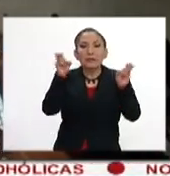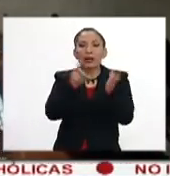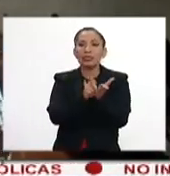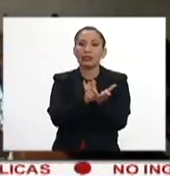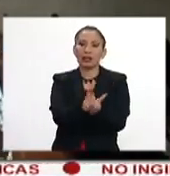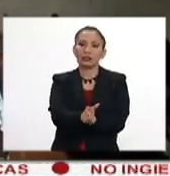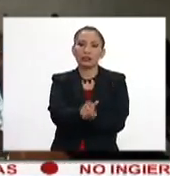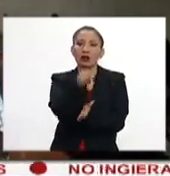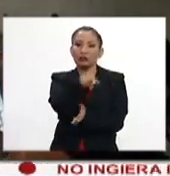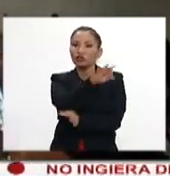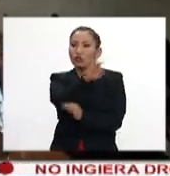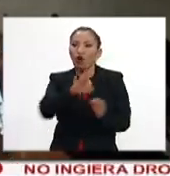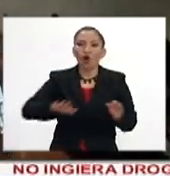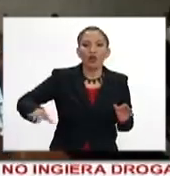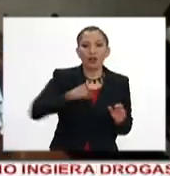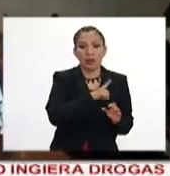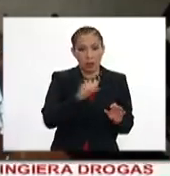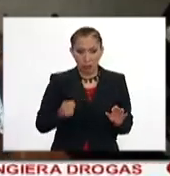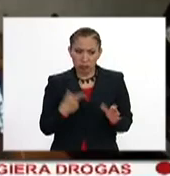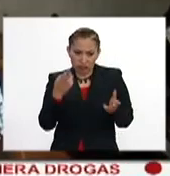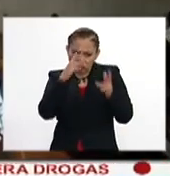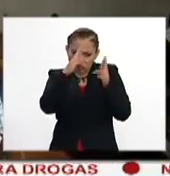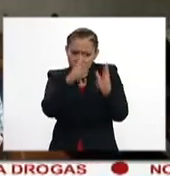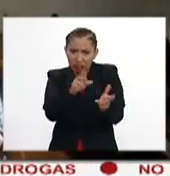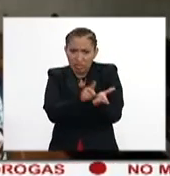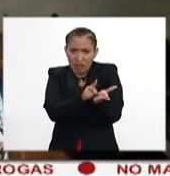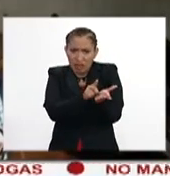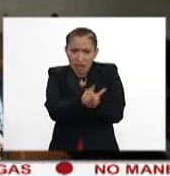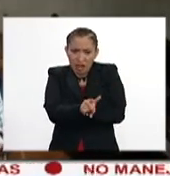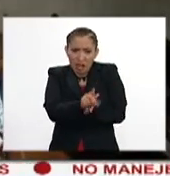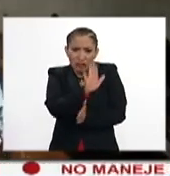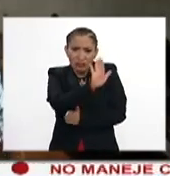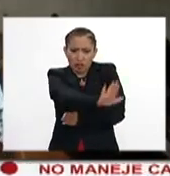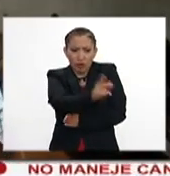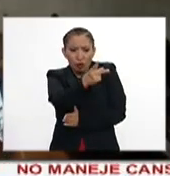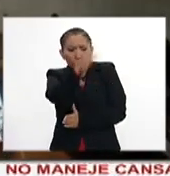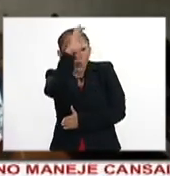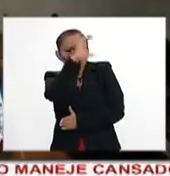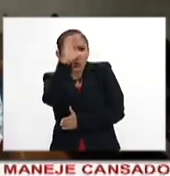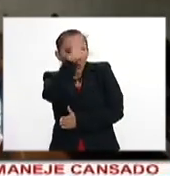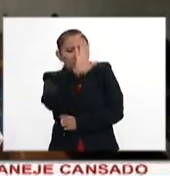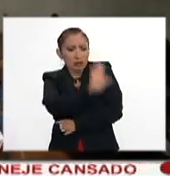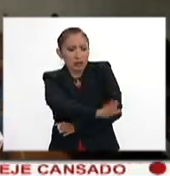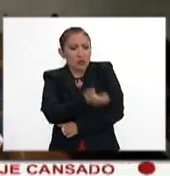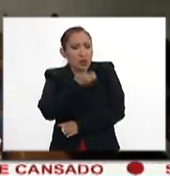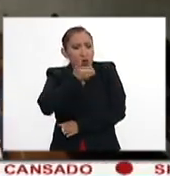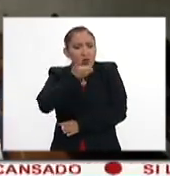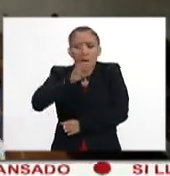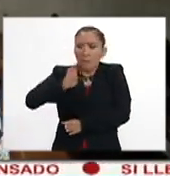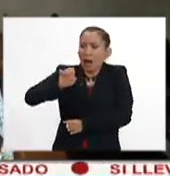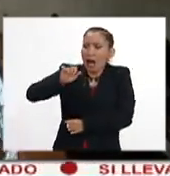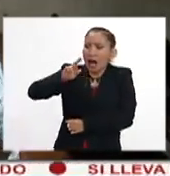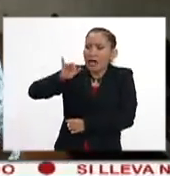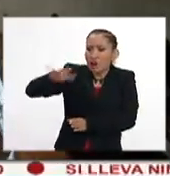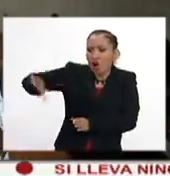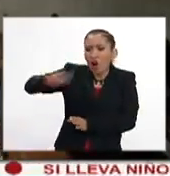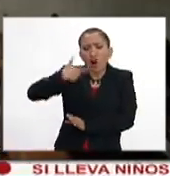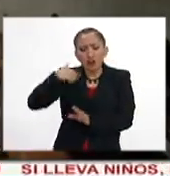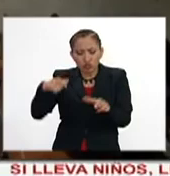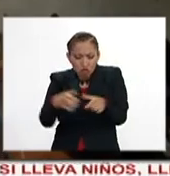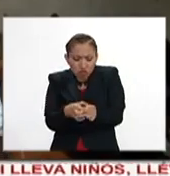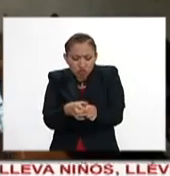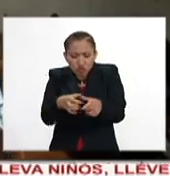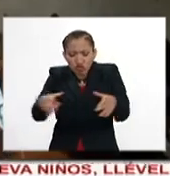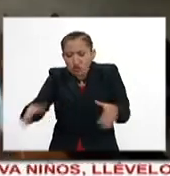derechos. Todas y todos debemos acceder y ser reconocidos desde nuestras culturas, desde las culturas de los barrios, desde las culturas del micro, desde